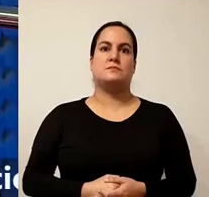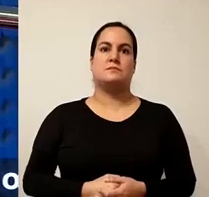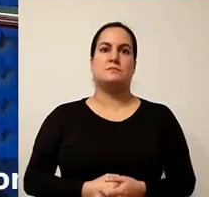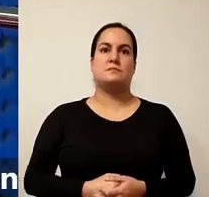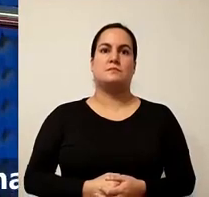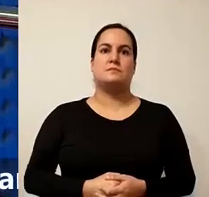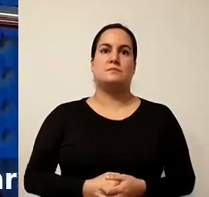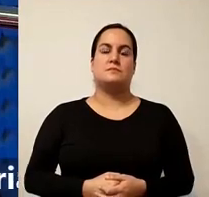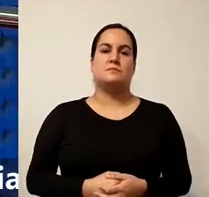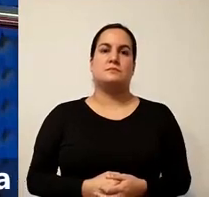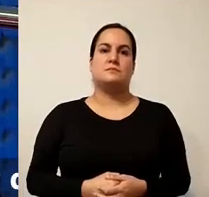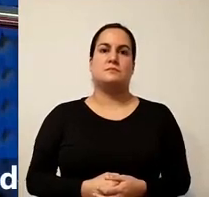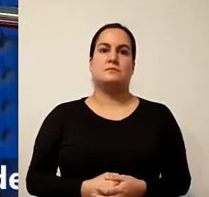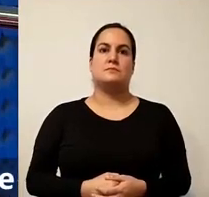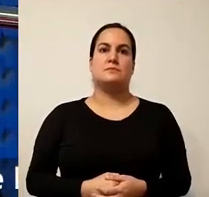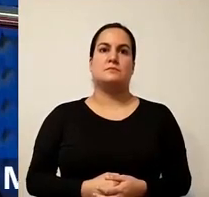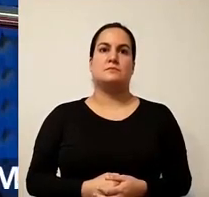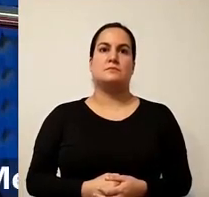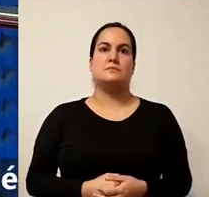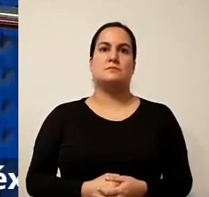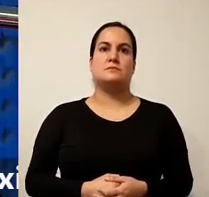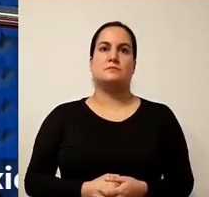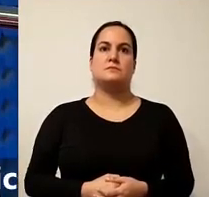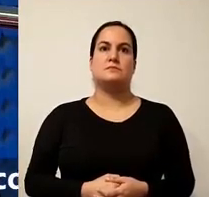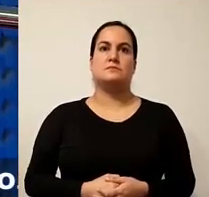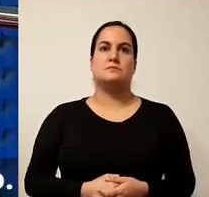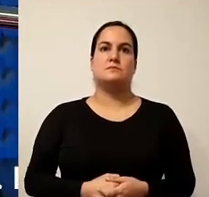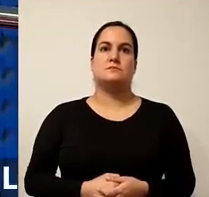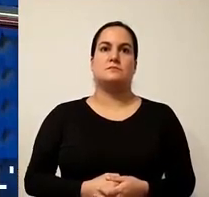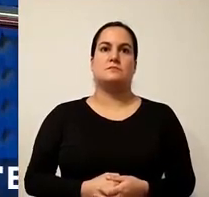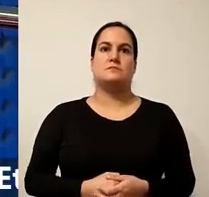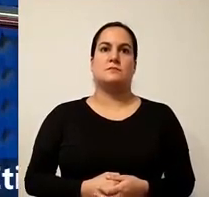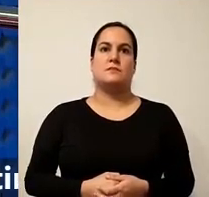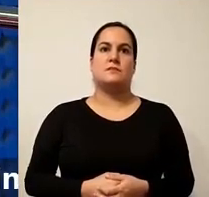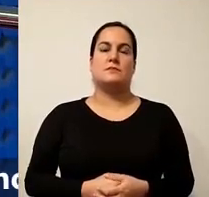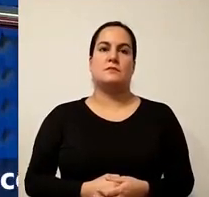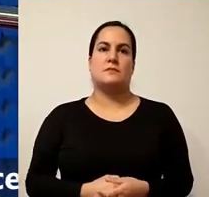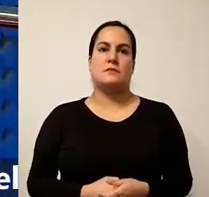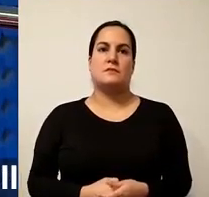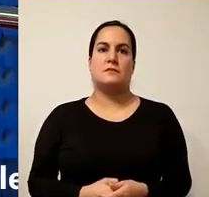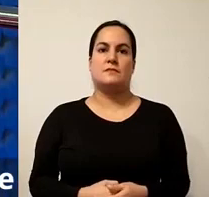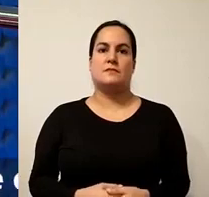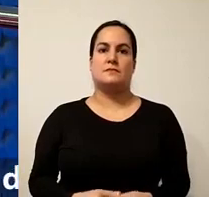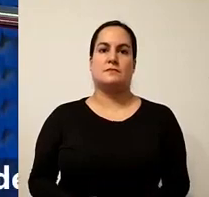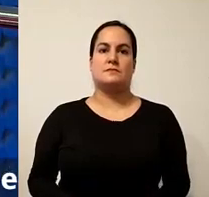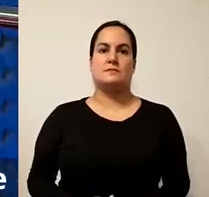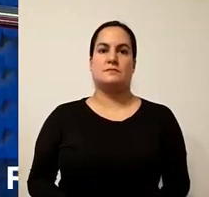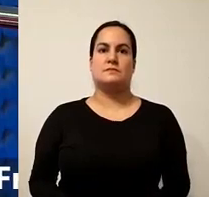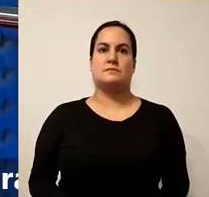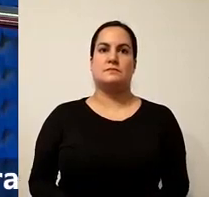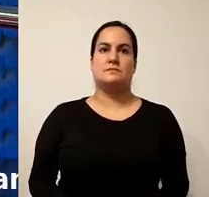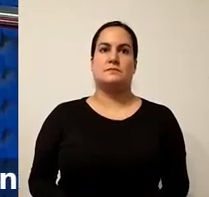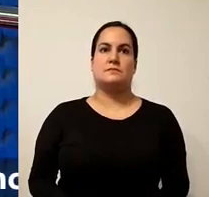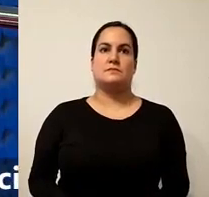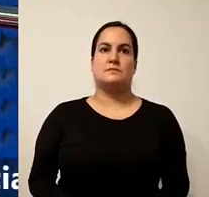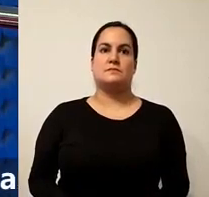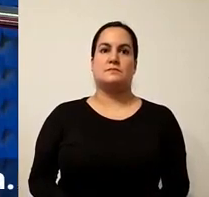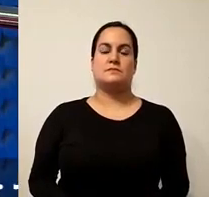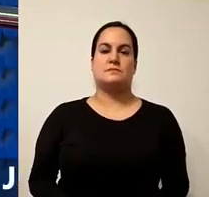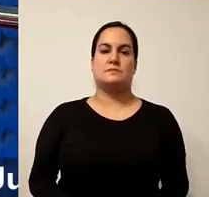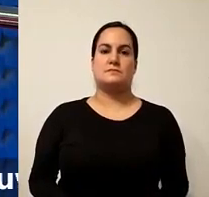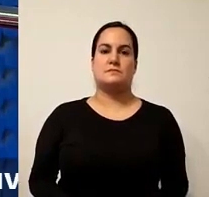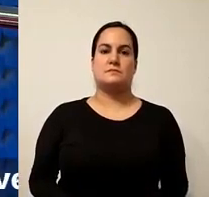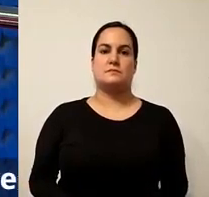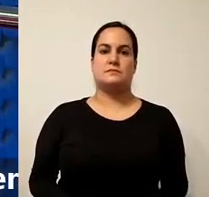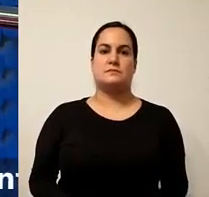que sigue creciendo ya me dicen que son más de 10.000 quienes están conectados siguiendo el acto del frente